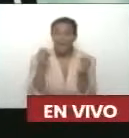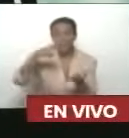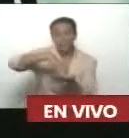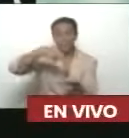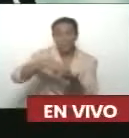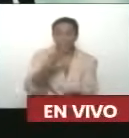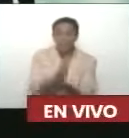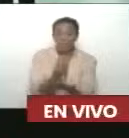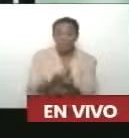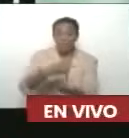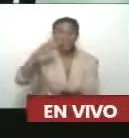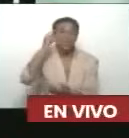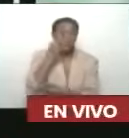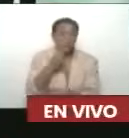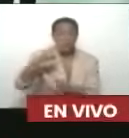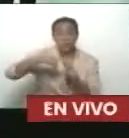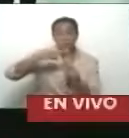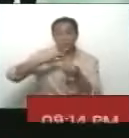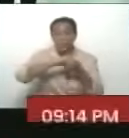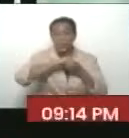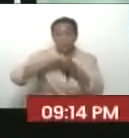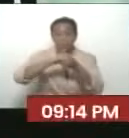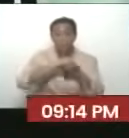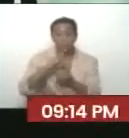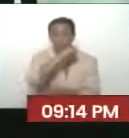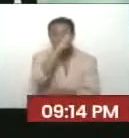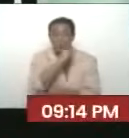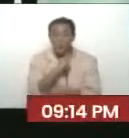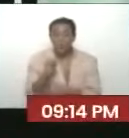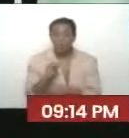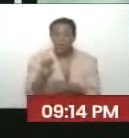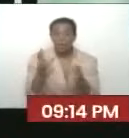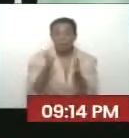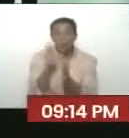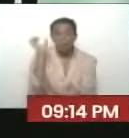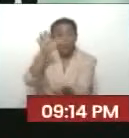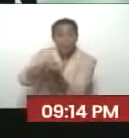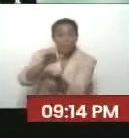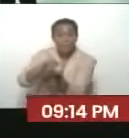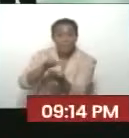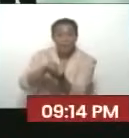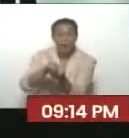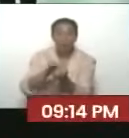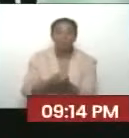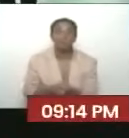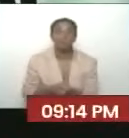Monagas, Portuguesa, Sucre, Táchira, Trujillo, Yaracuy, Zulia, Nueva Esparta. Aquí están.